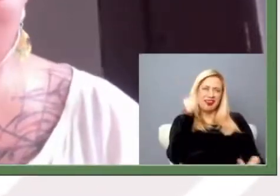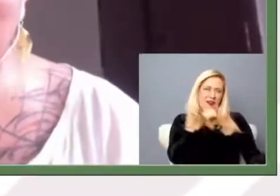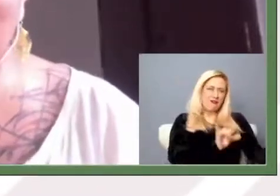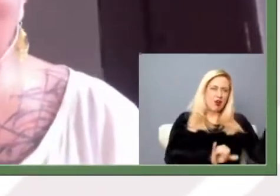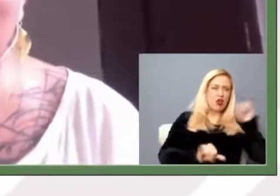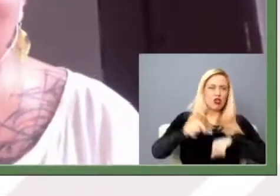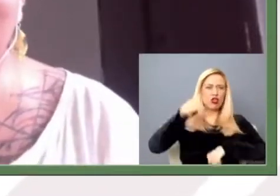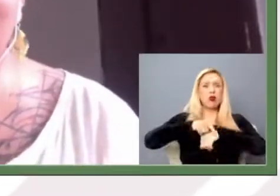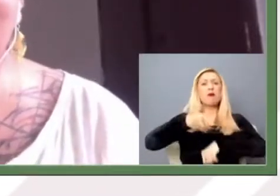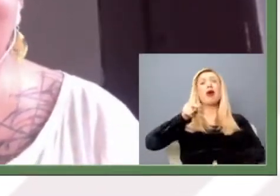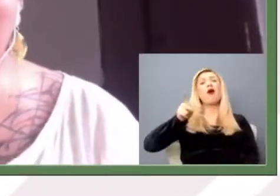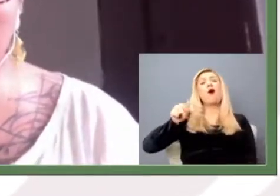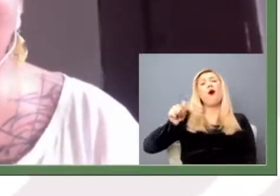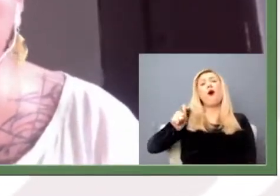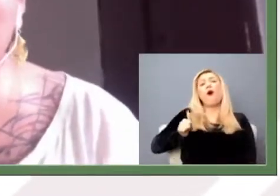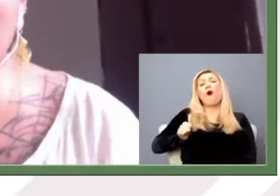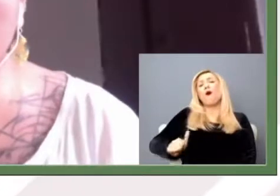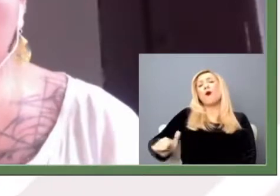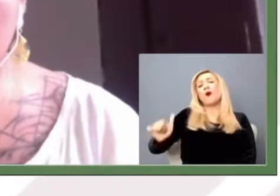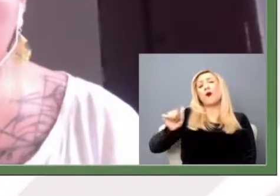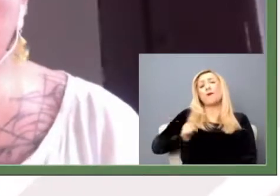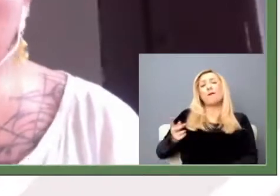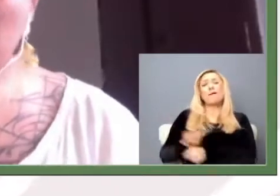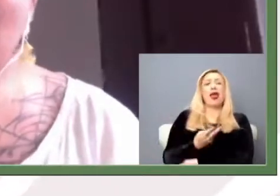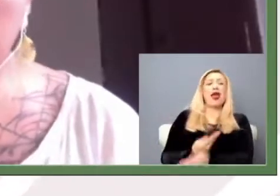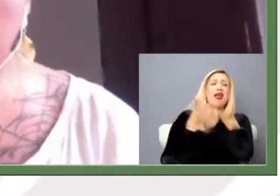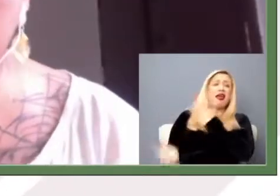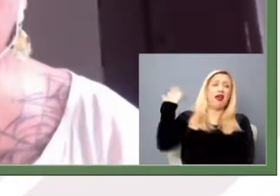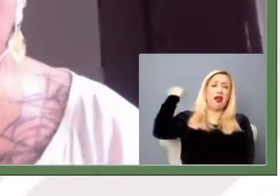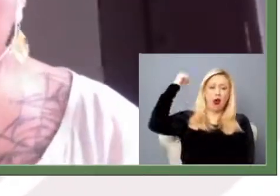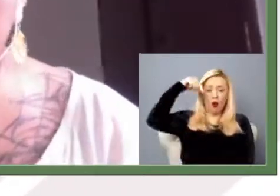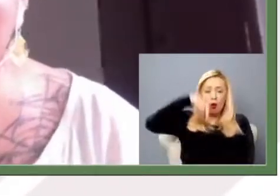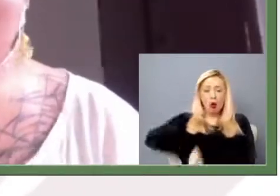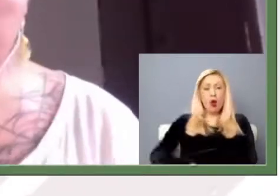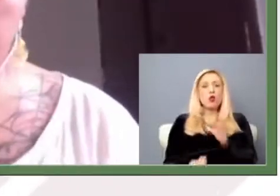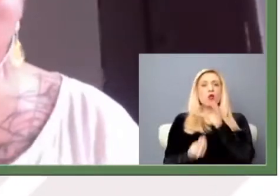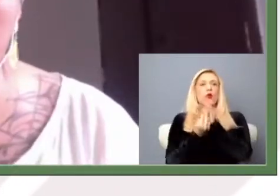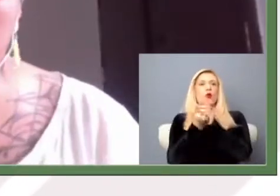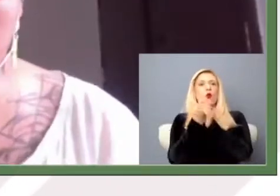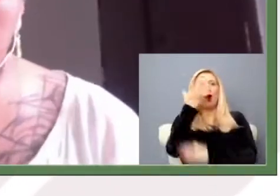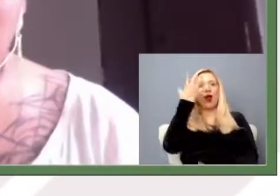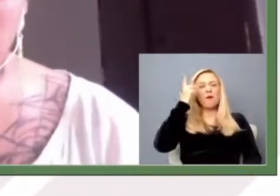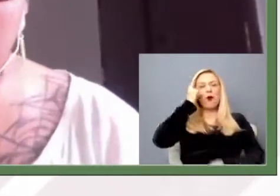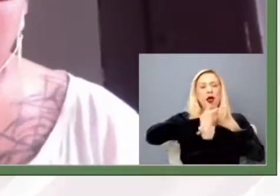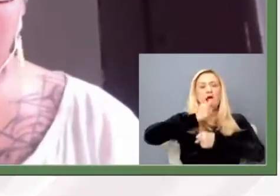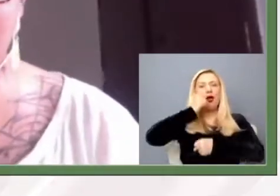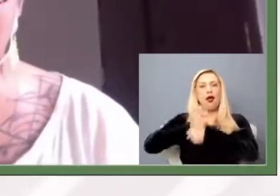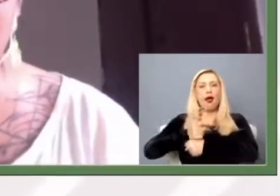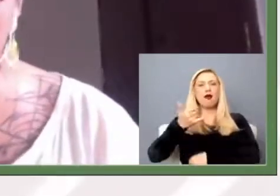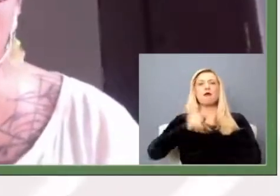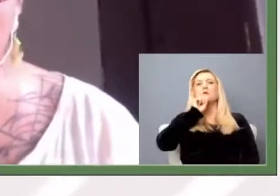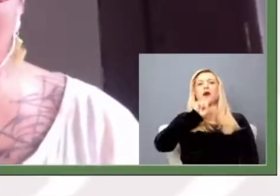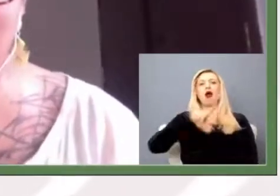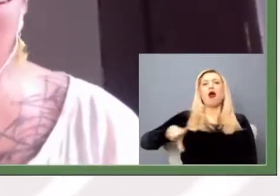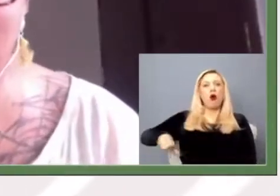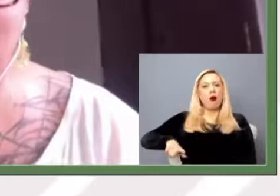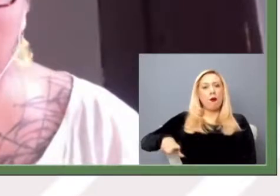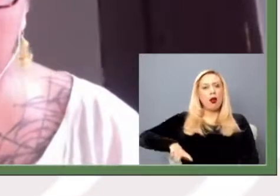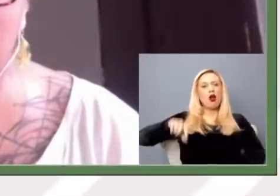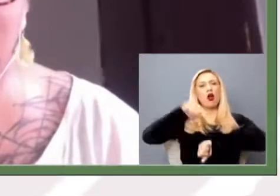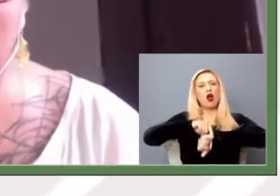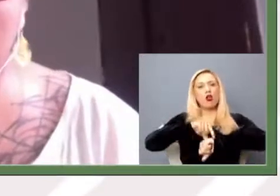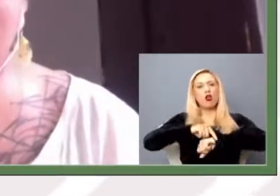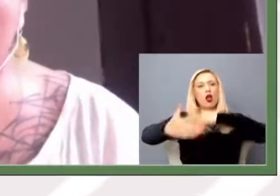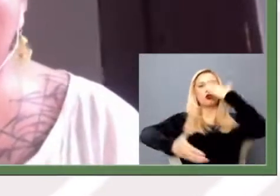obsoleta, ¿no? Si buscamos, también ya hay otras formas desde la propia salud pública y desde los estudios de la medicina